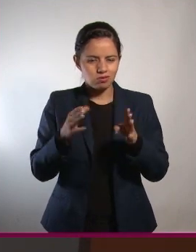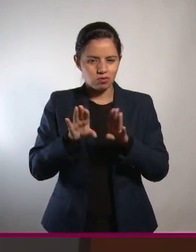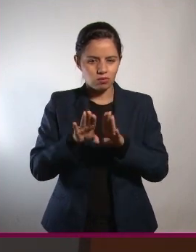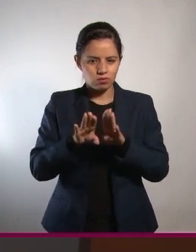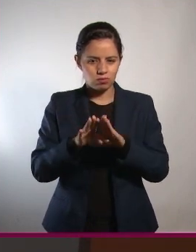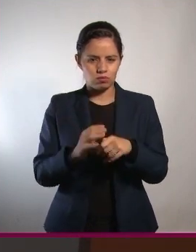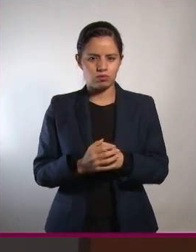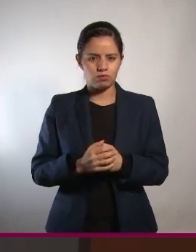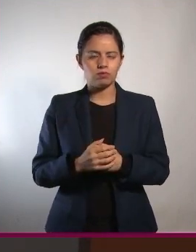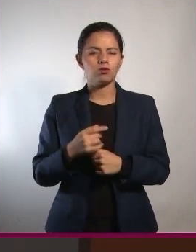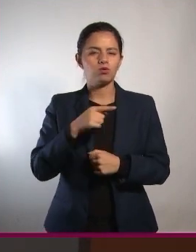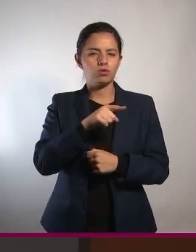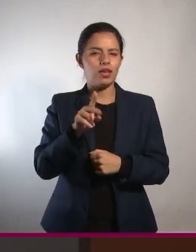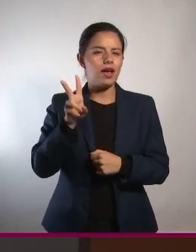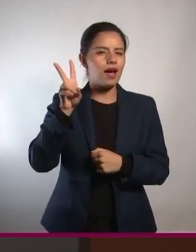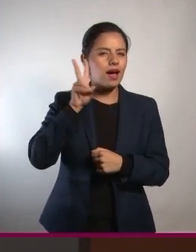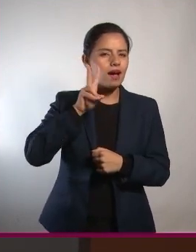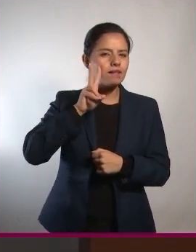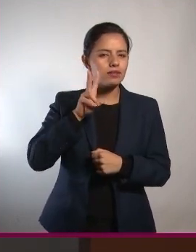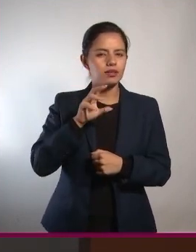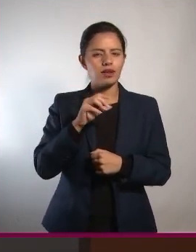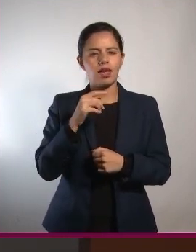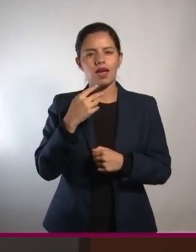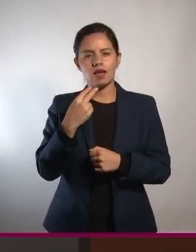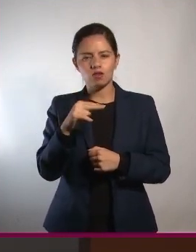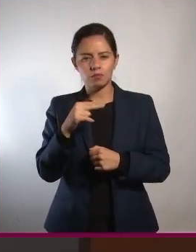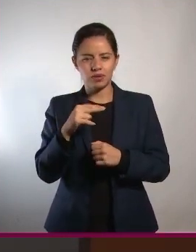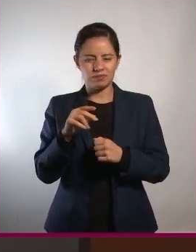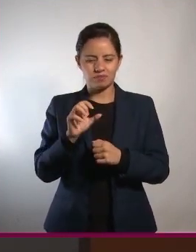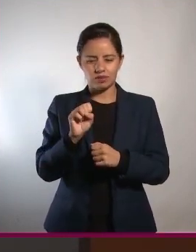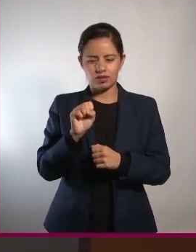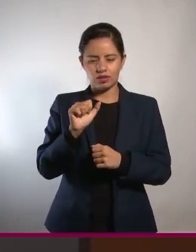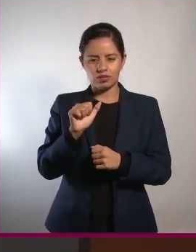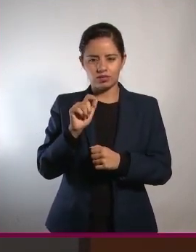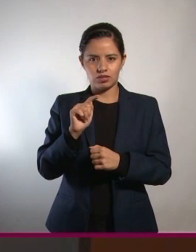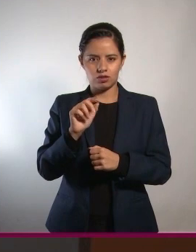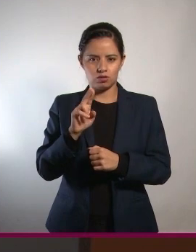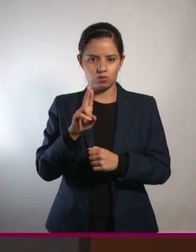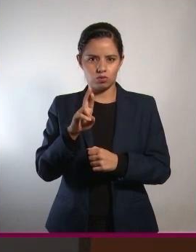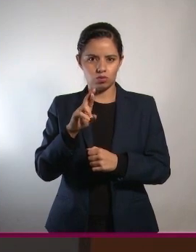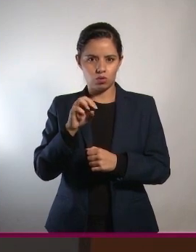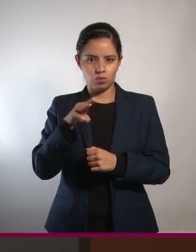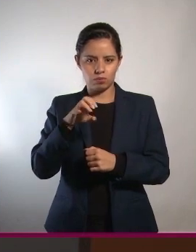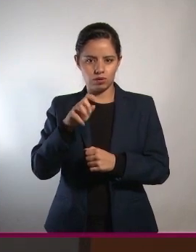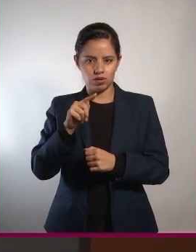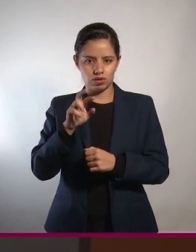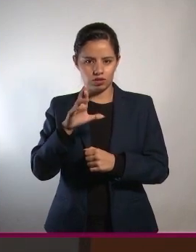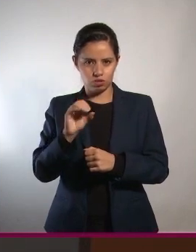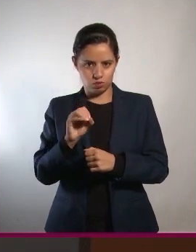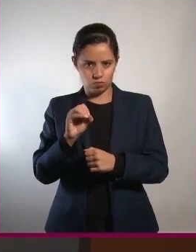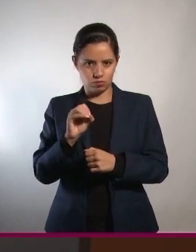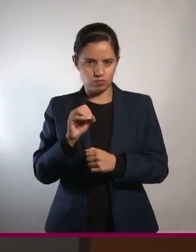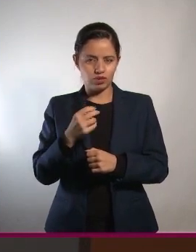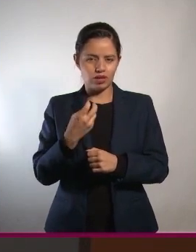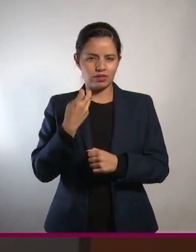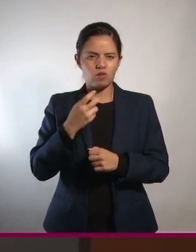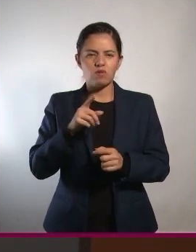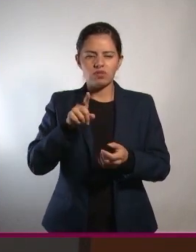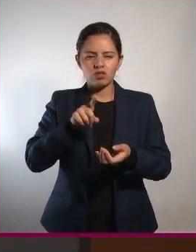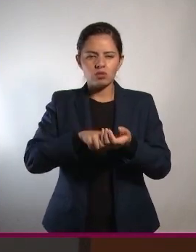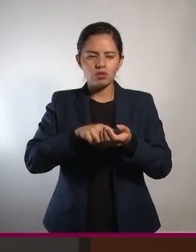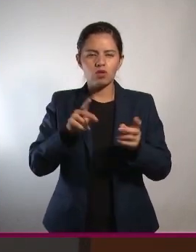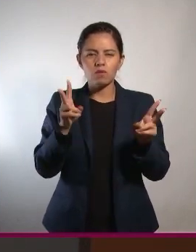un saturómetro y es recomendable que las personas se midan la oxigenación cuando